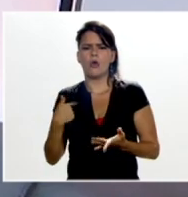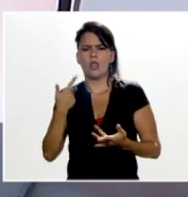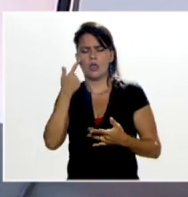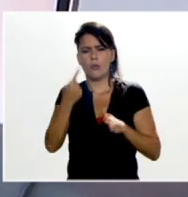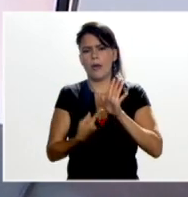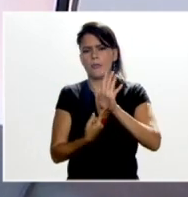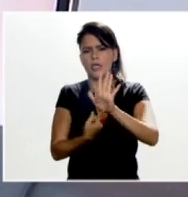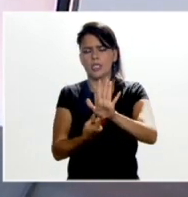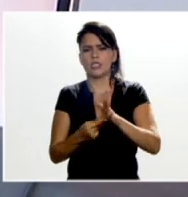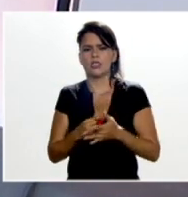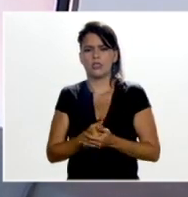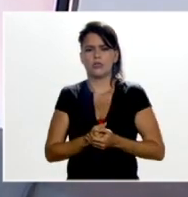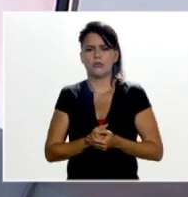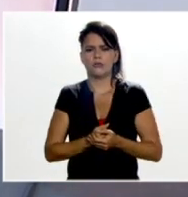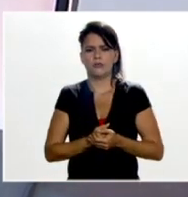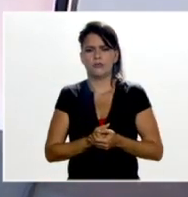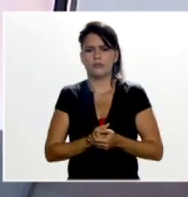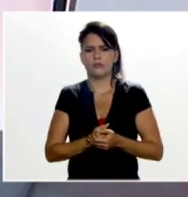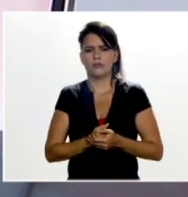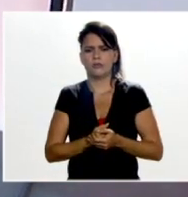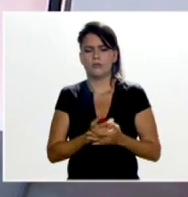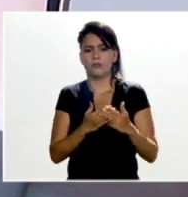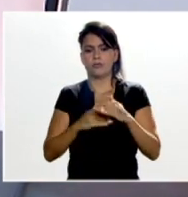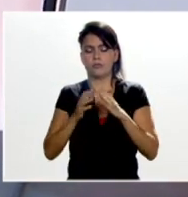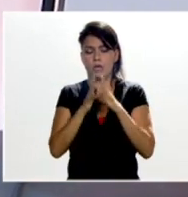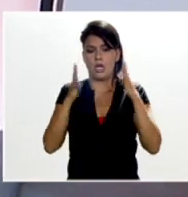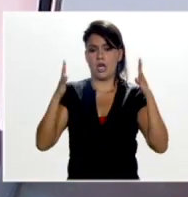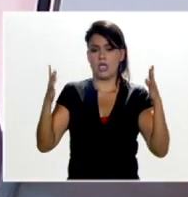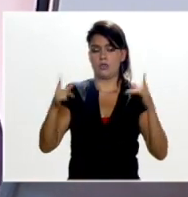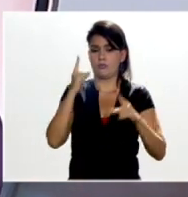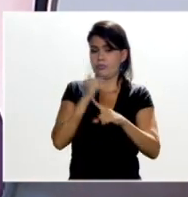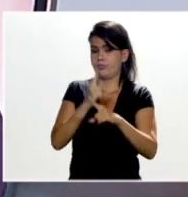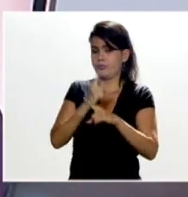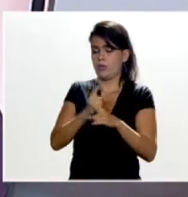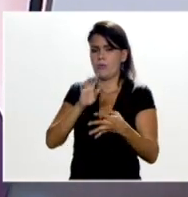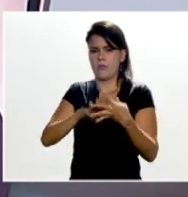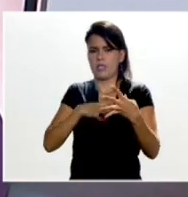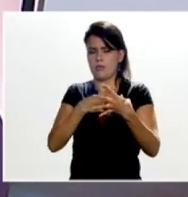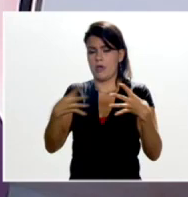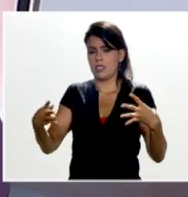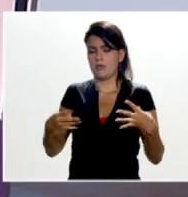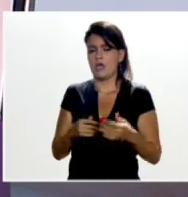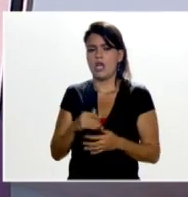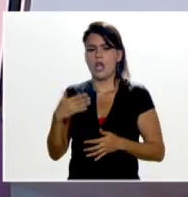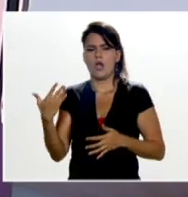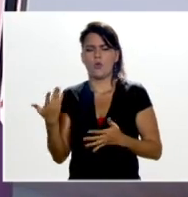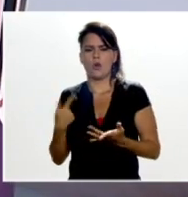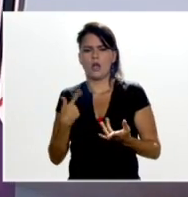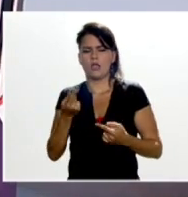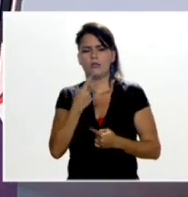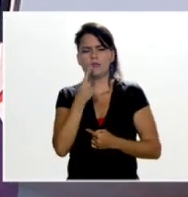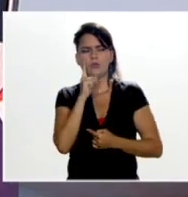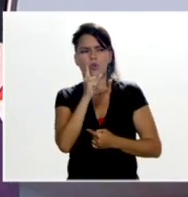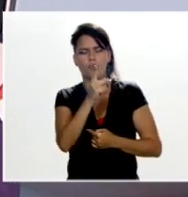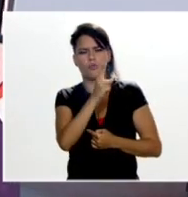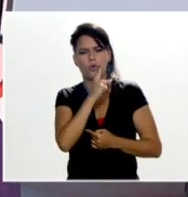va a presentar su máxima creación para el reto de matemática, la cual ella